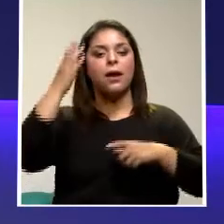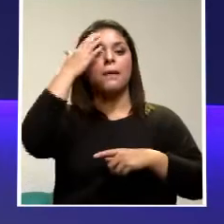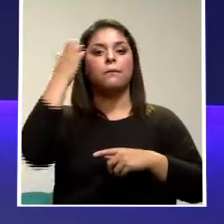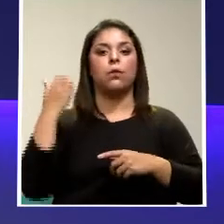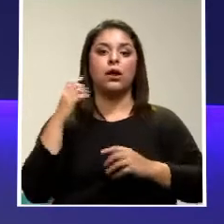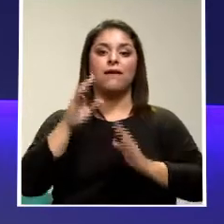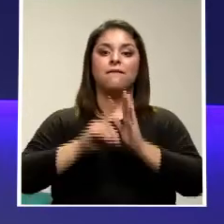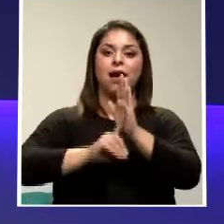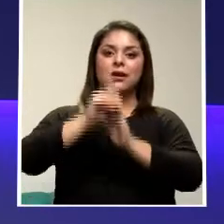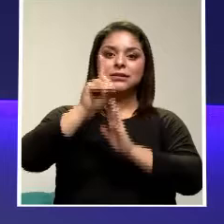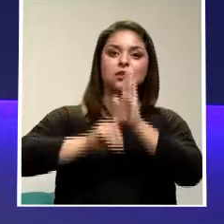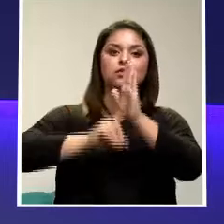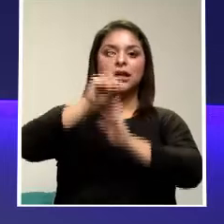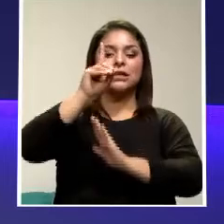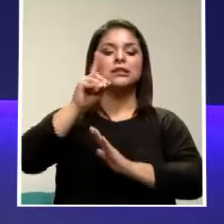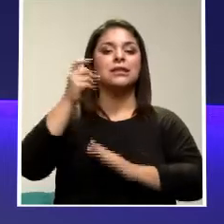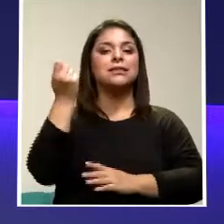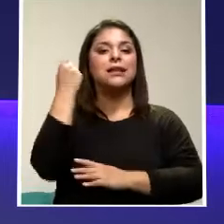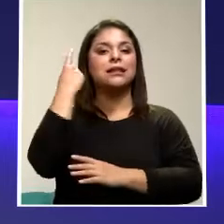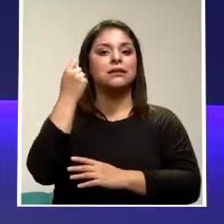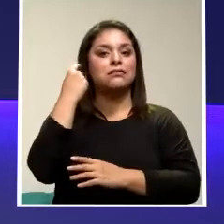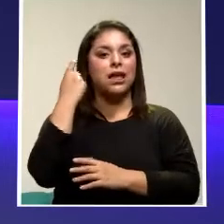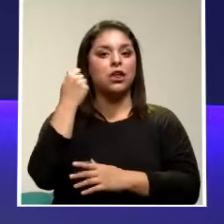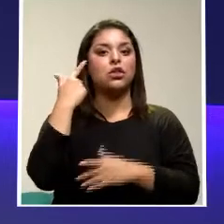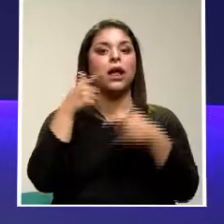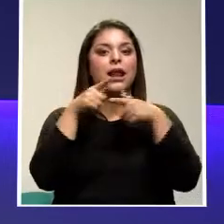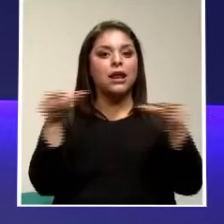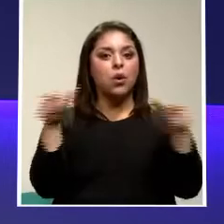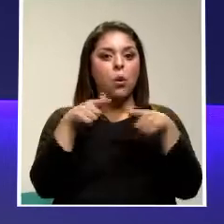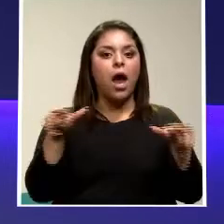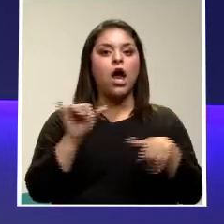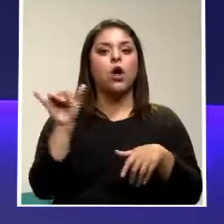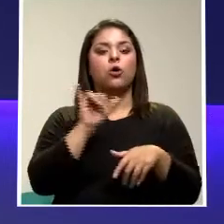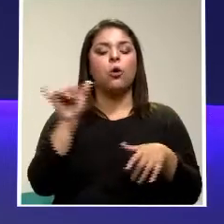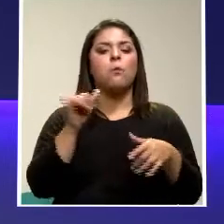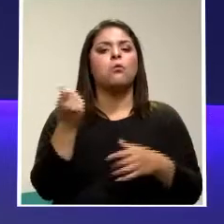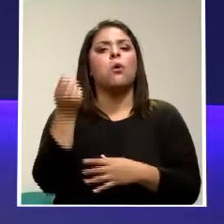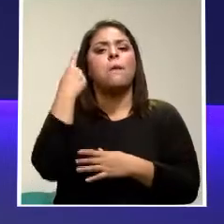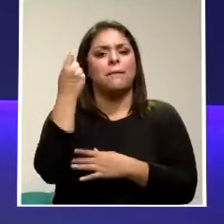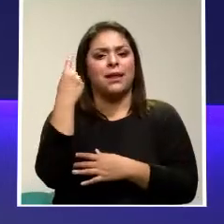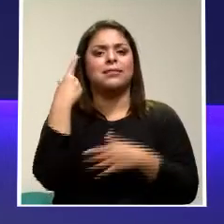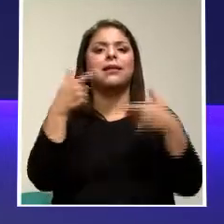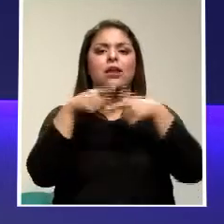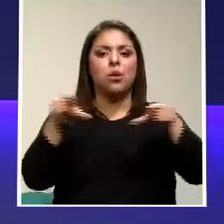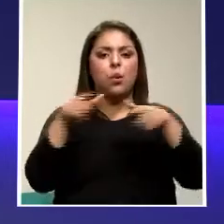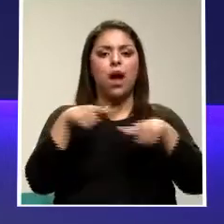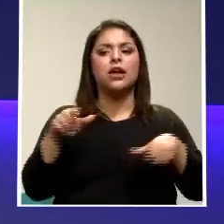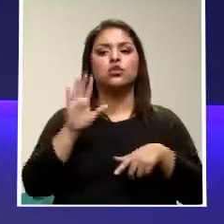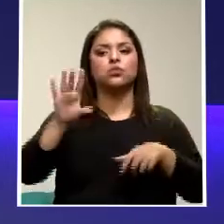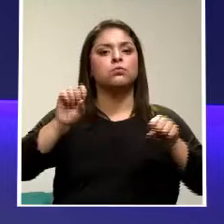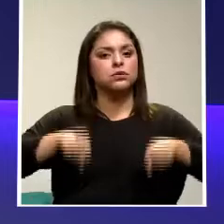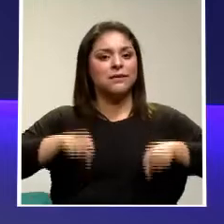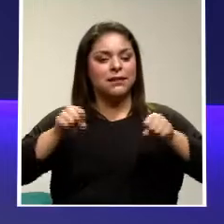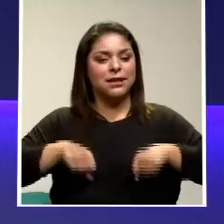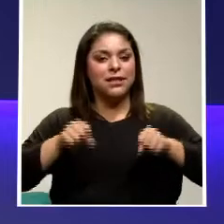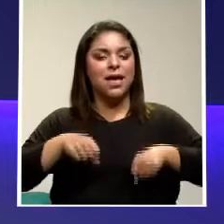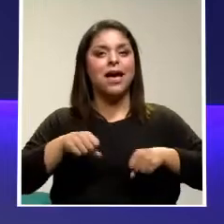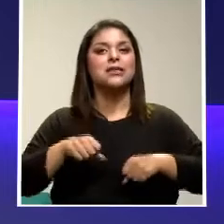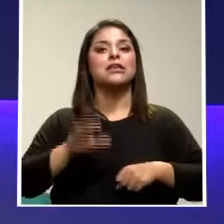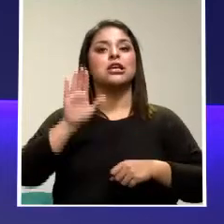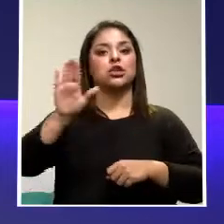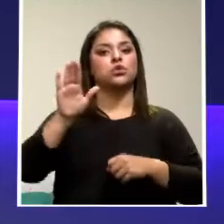desarrollando un entendimiento del lenguaje, una comprensión de lo que es el lenguaje, de sus posibilidades y de